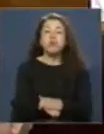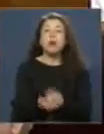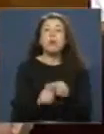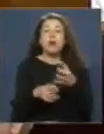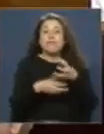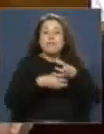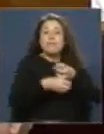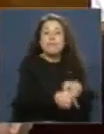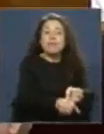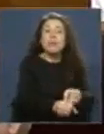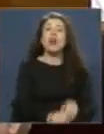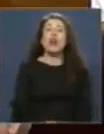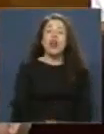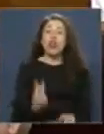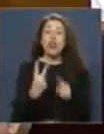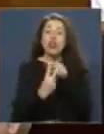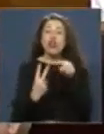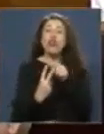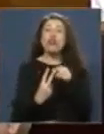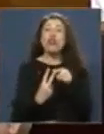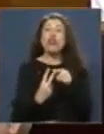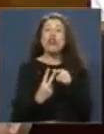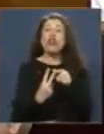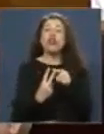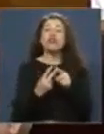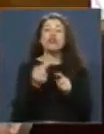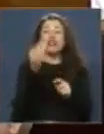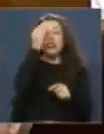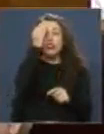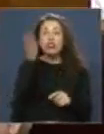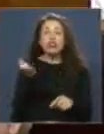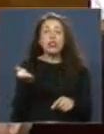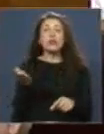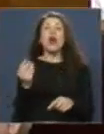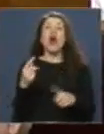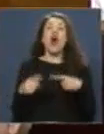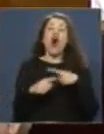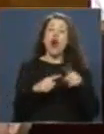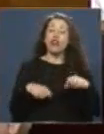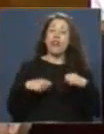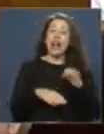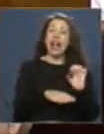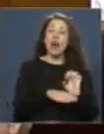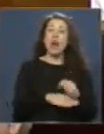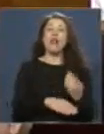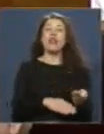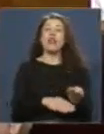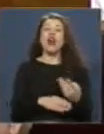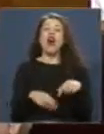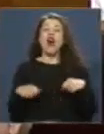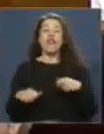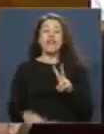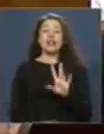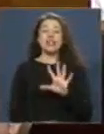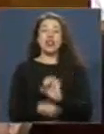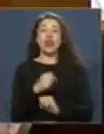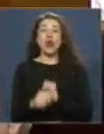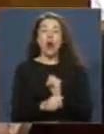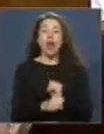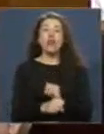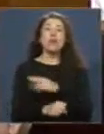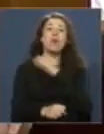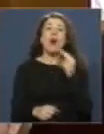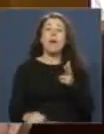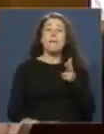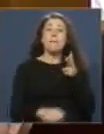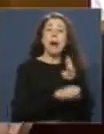represión. 2 de ellos en la región de Coquimbo, un joven ecuatoriano, un joven de 25 años murió por